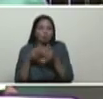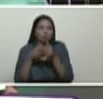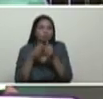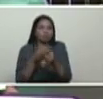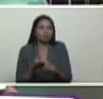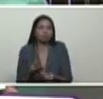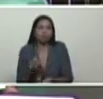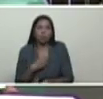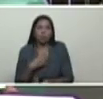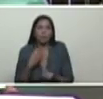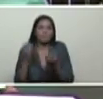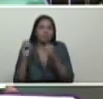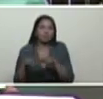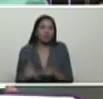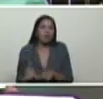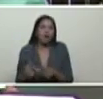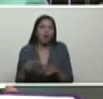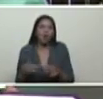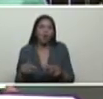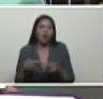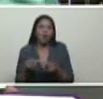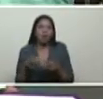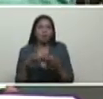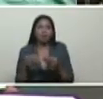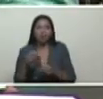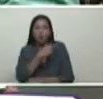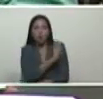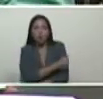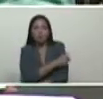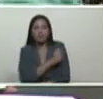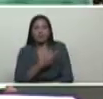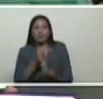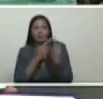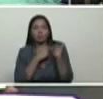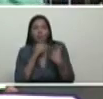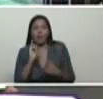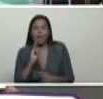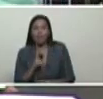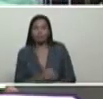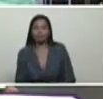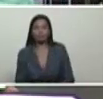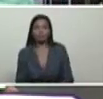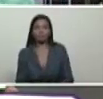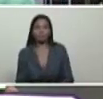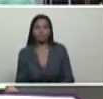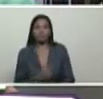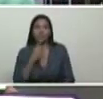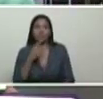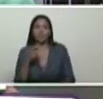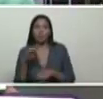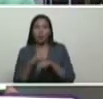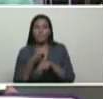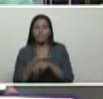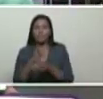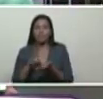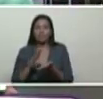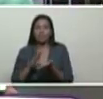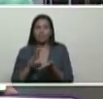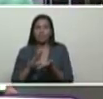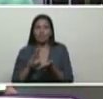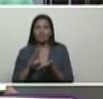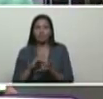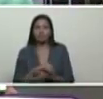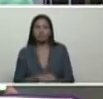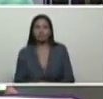Tenía abandonado completamente todos los hospitales que le correspondían a él. Dígame el Hospital Central Antonio